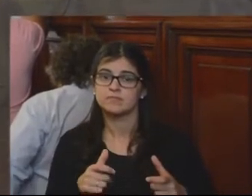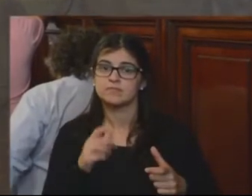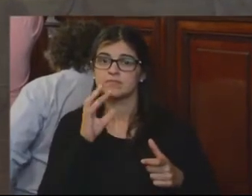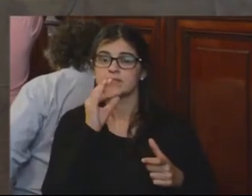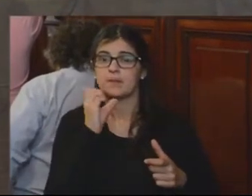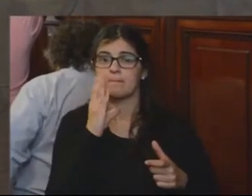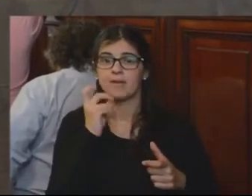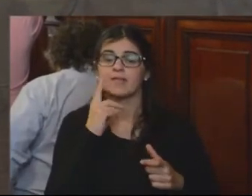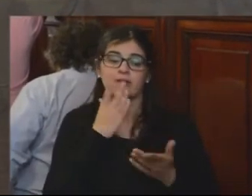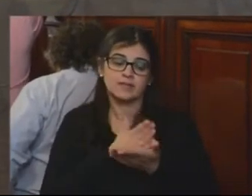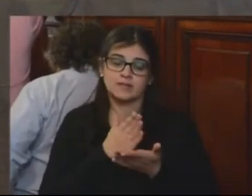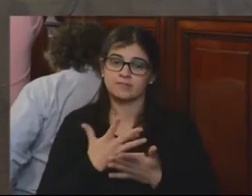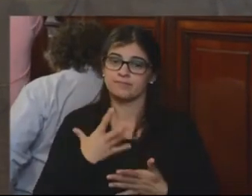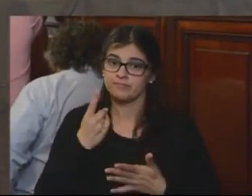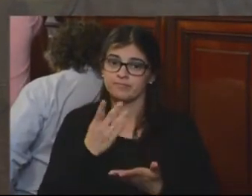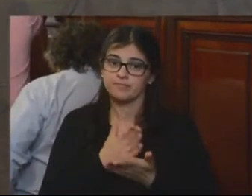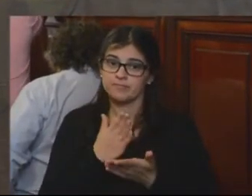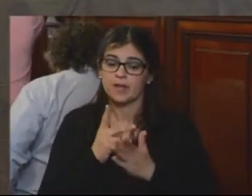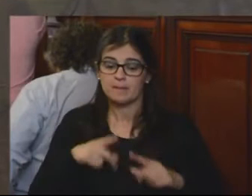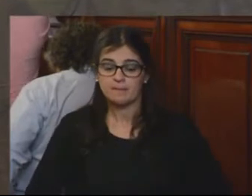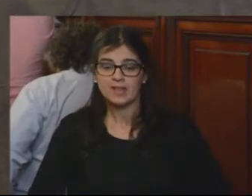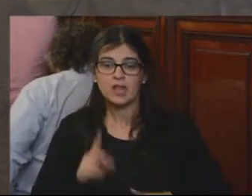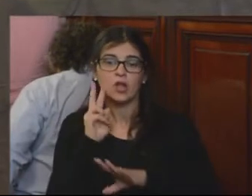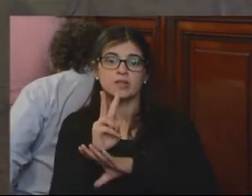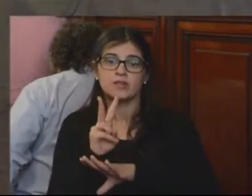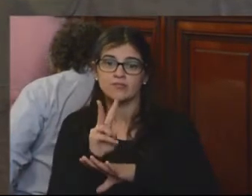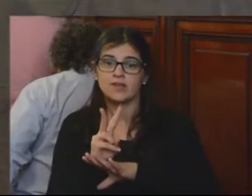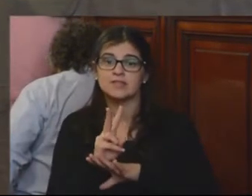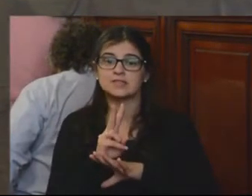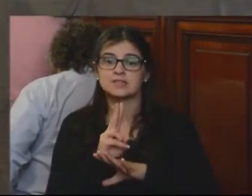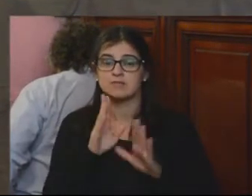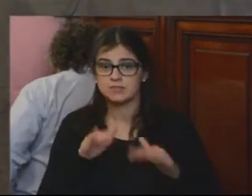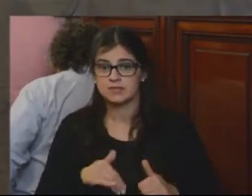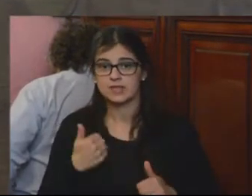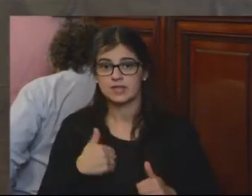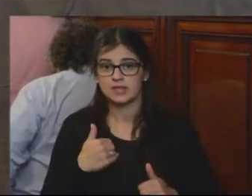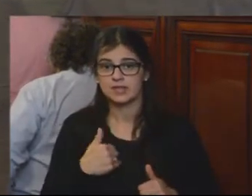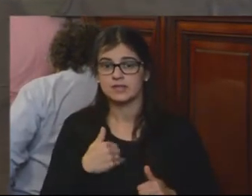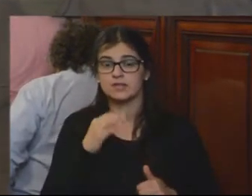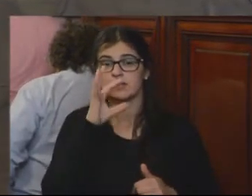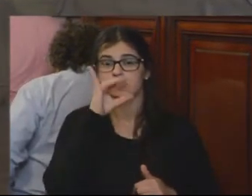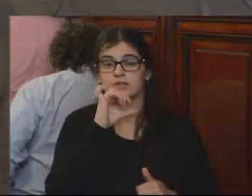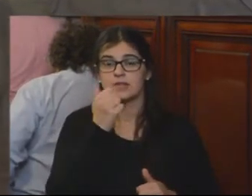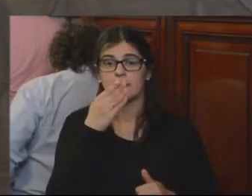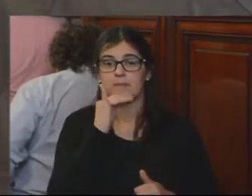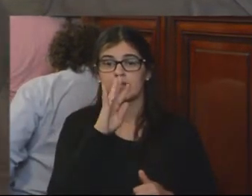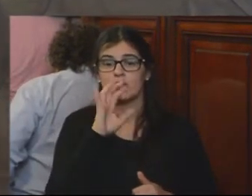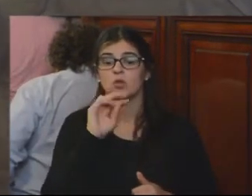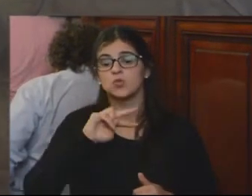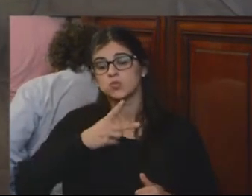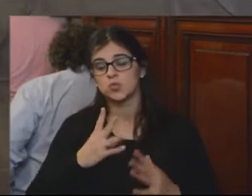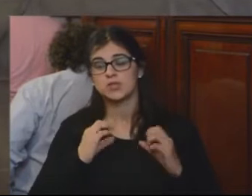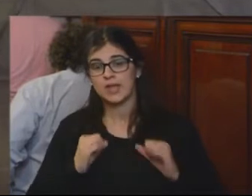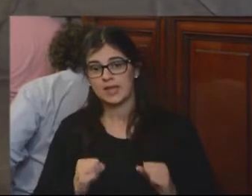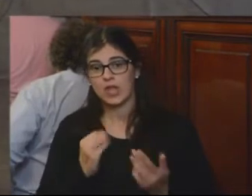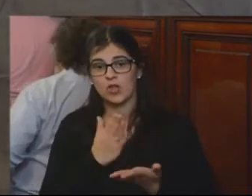director de derechos humanos ha sido yo militar del ministerio de defensa de la nación el doctor brian shapiro subsecretario de protección de